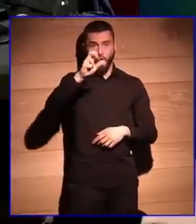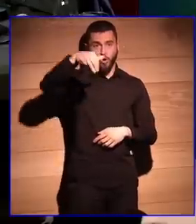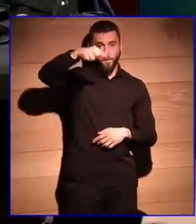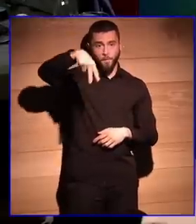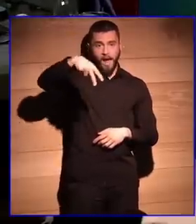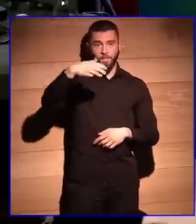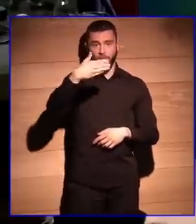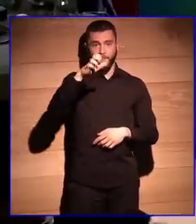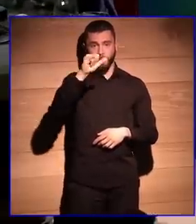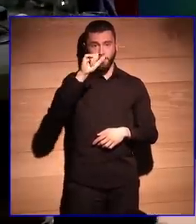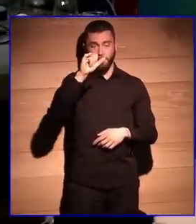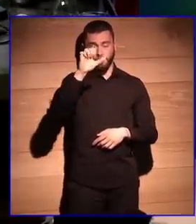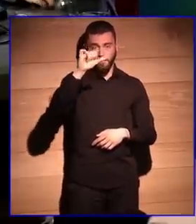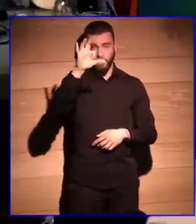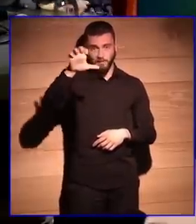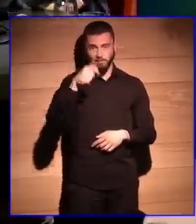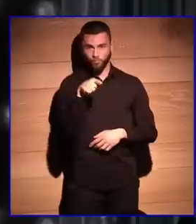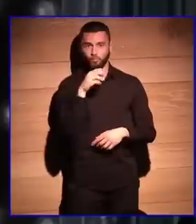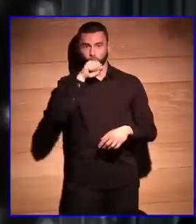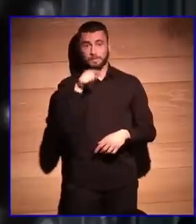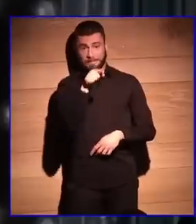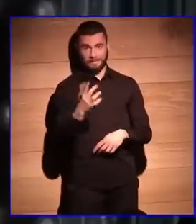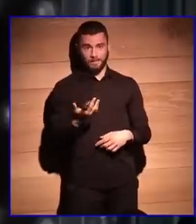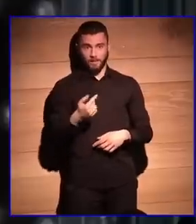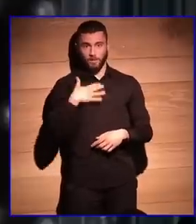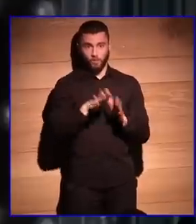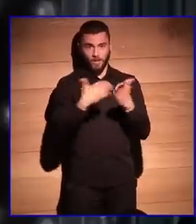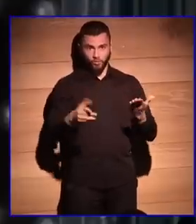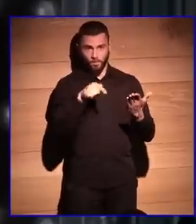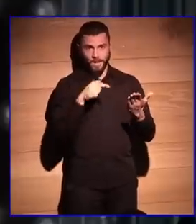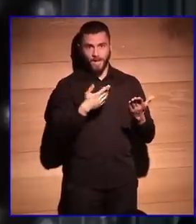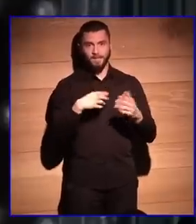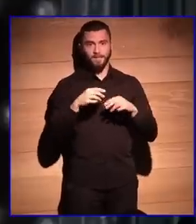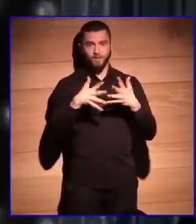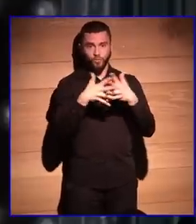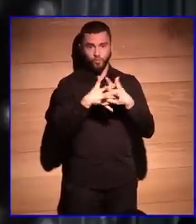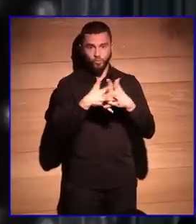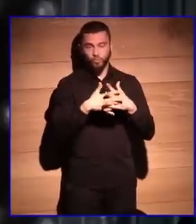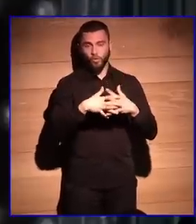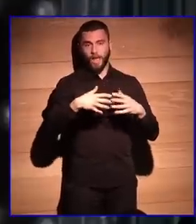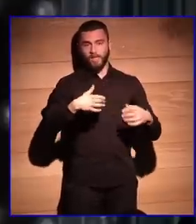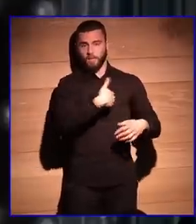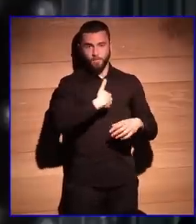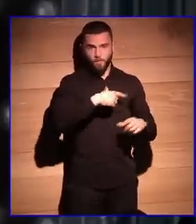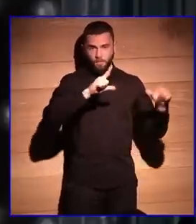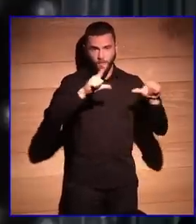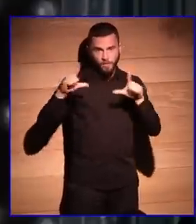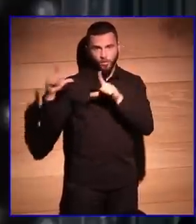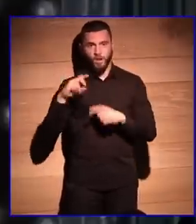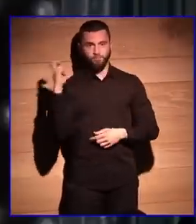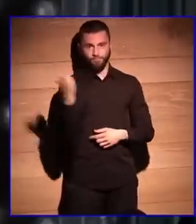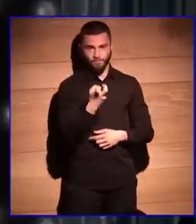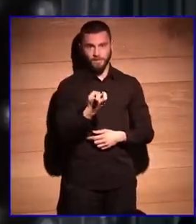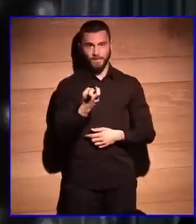yo cuando tengo que construir un villano en una de mis novelas y empiezo a hacer la estructura de la ficha de personaje, etcétera, que normalmente